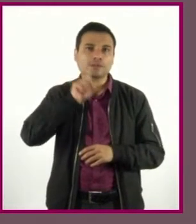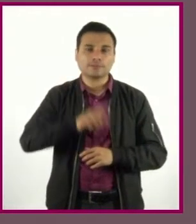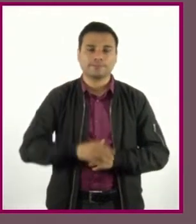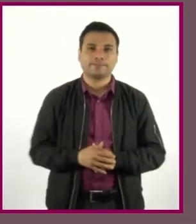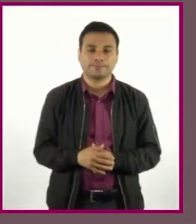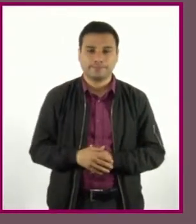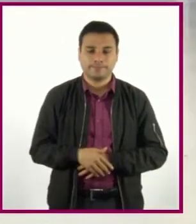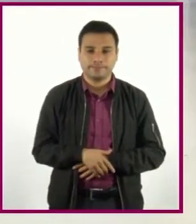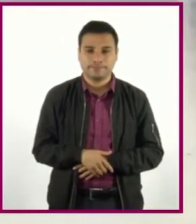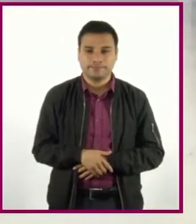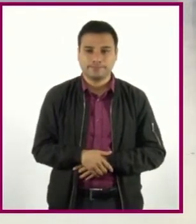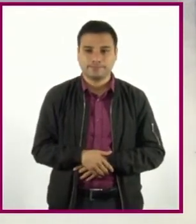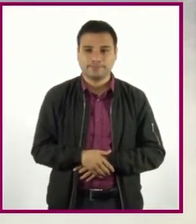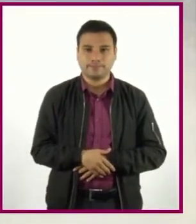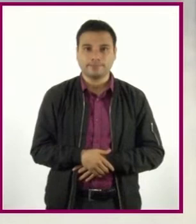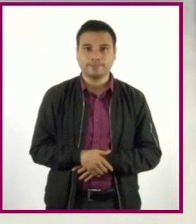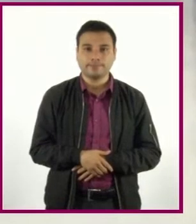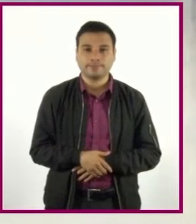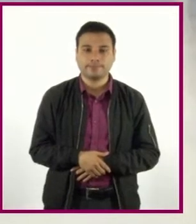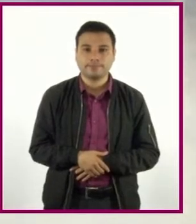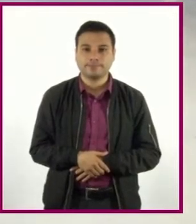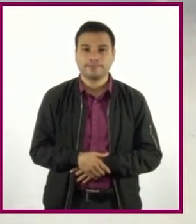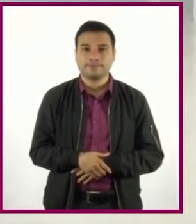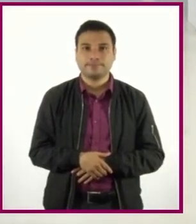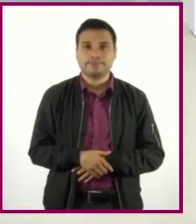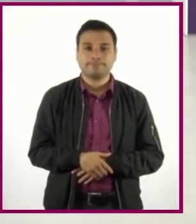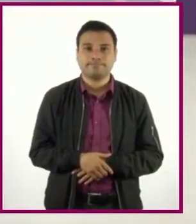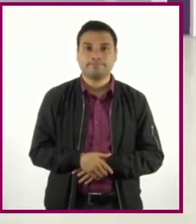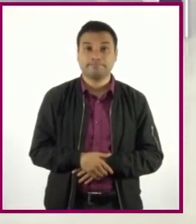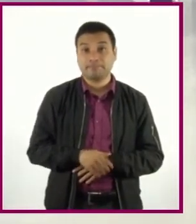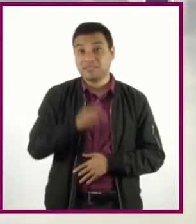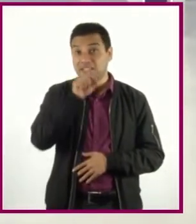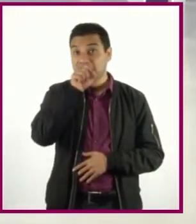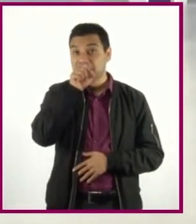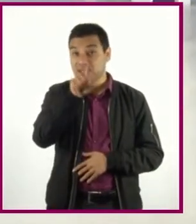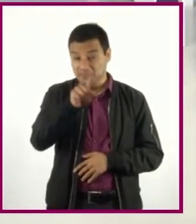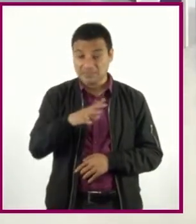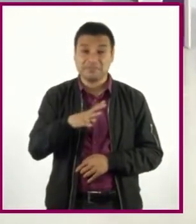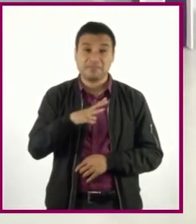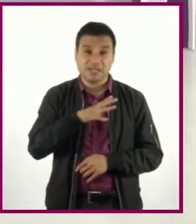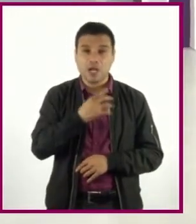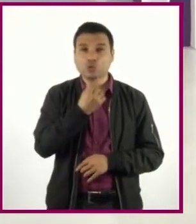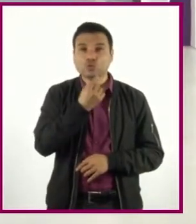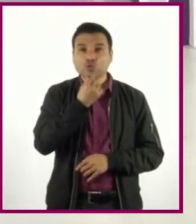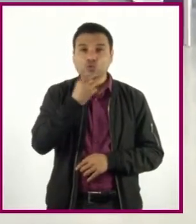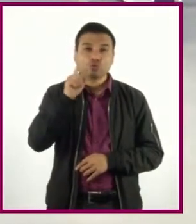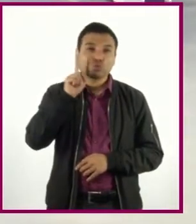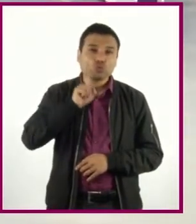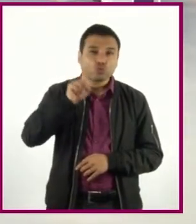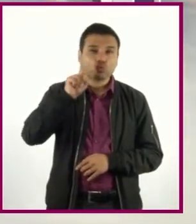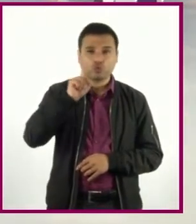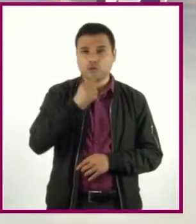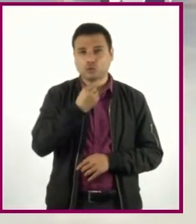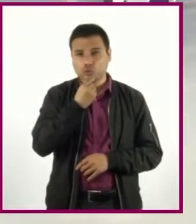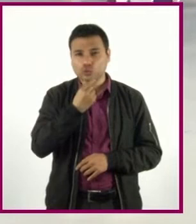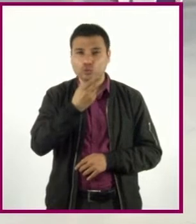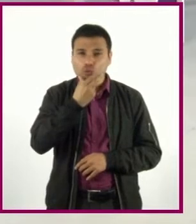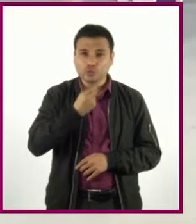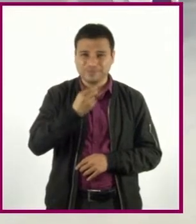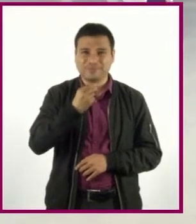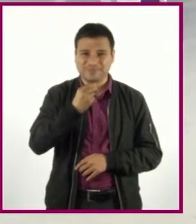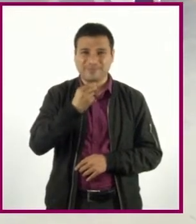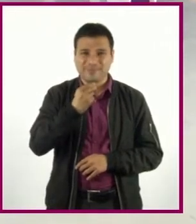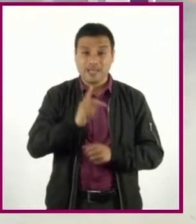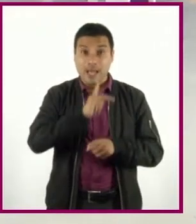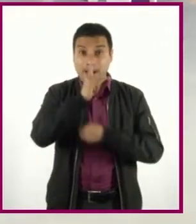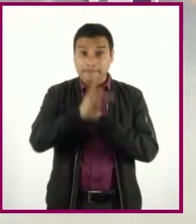civil. Tenemos también los casos de muchas niñas y niños sirios que han logrado escapar de su país